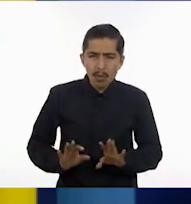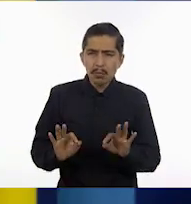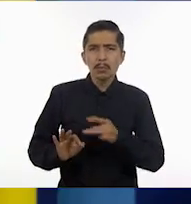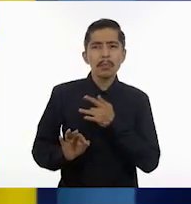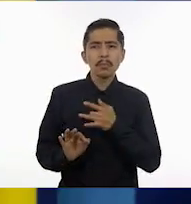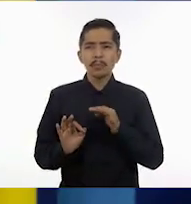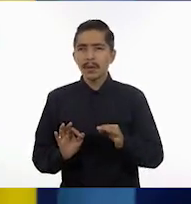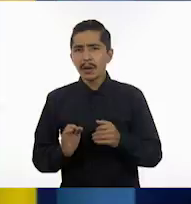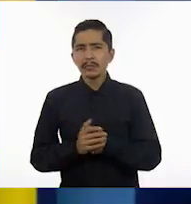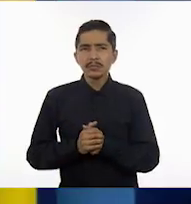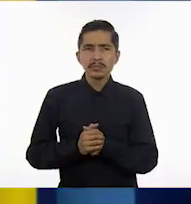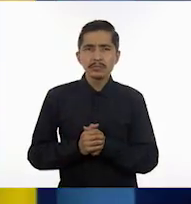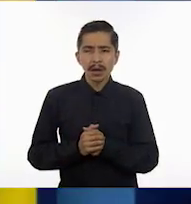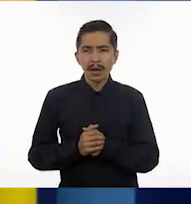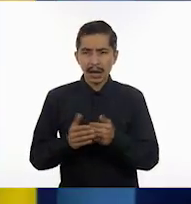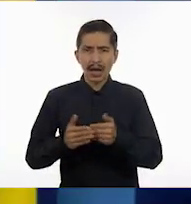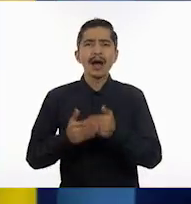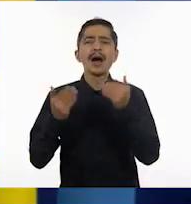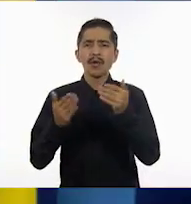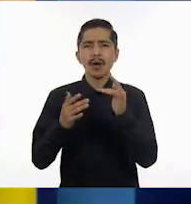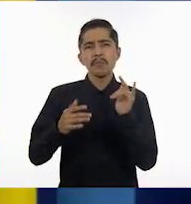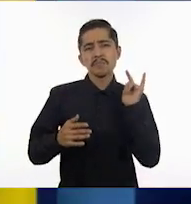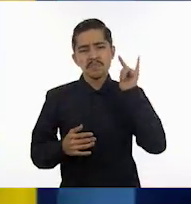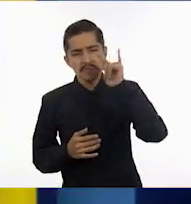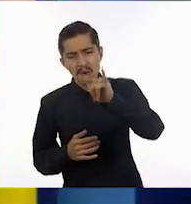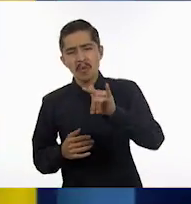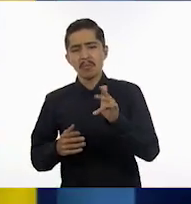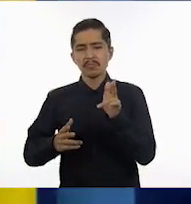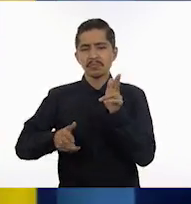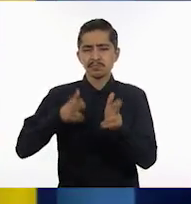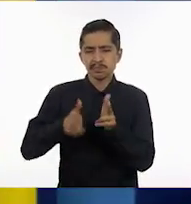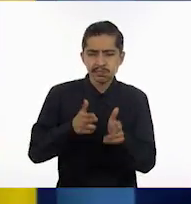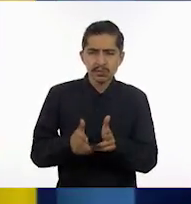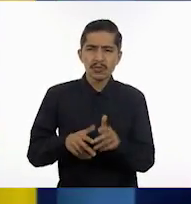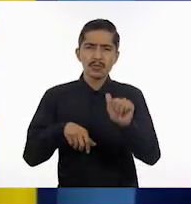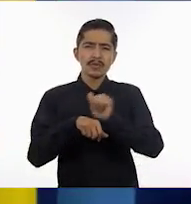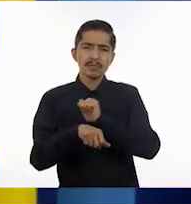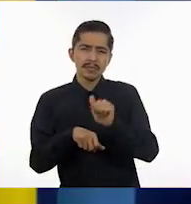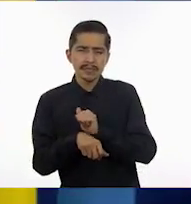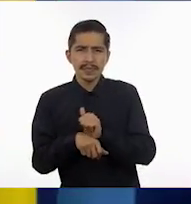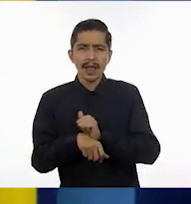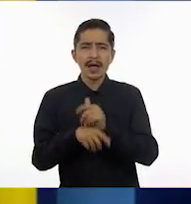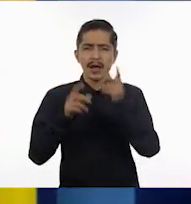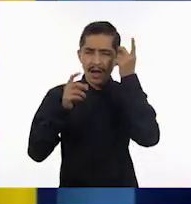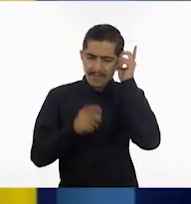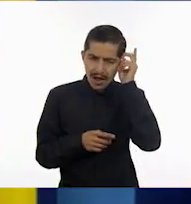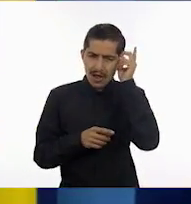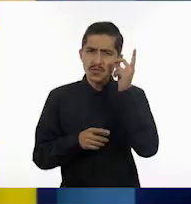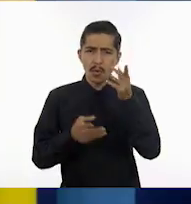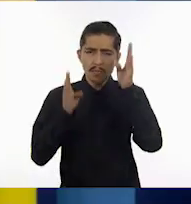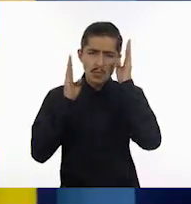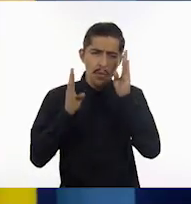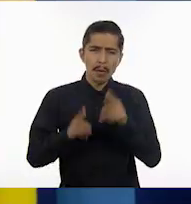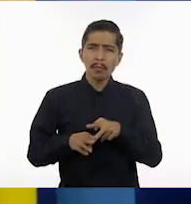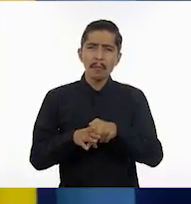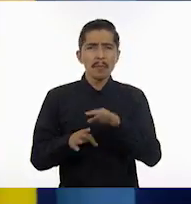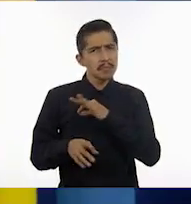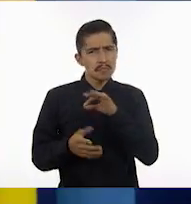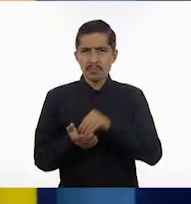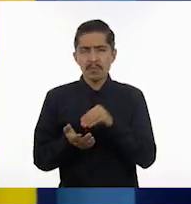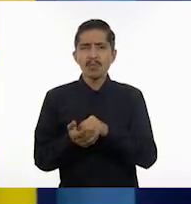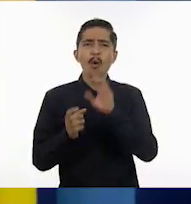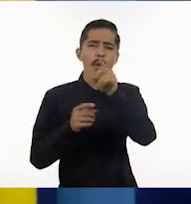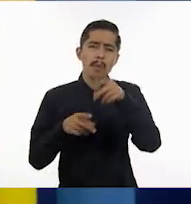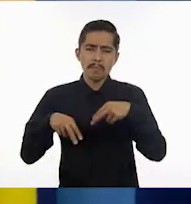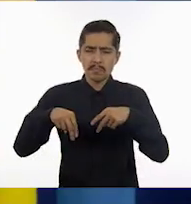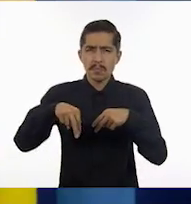Pues, bueno, ahorita se puede utilizar el avión, el tren, coche, caballos, mulas todavía, Sí. o ir a pie,